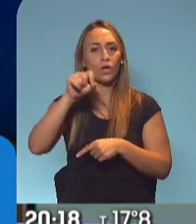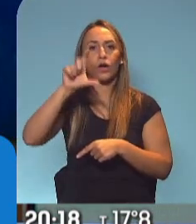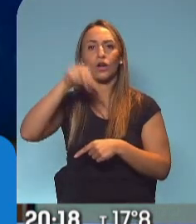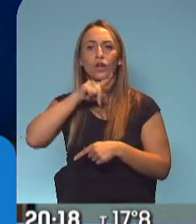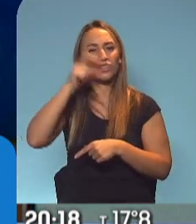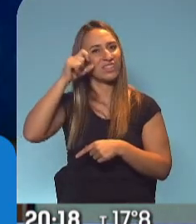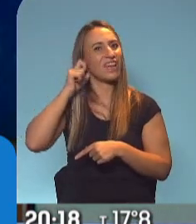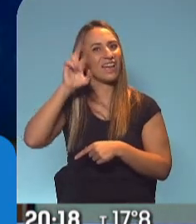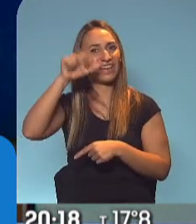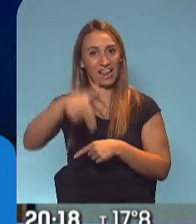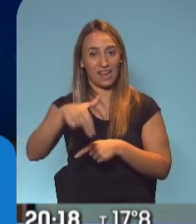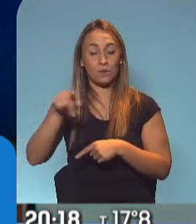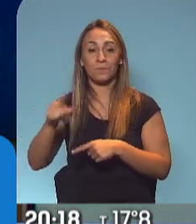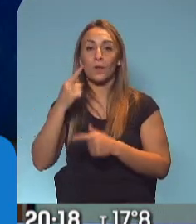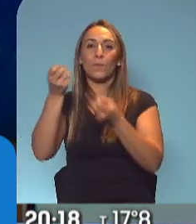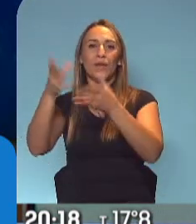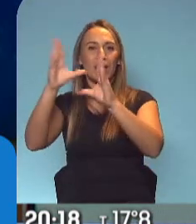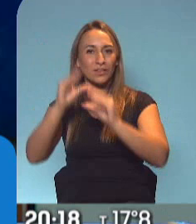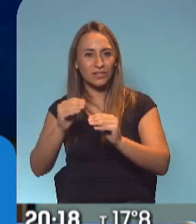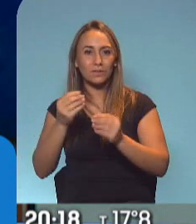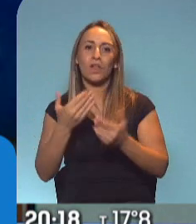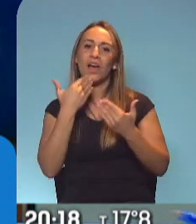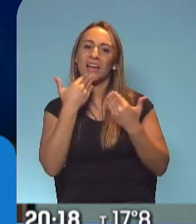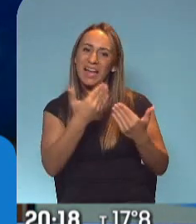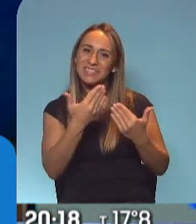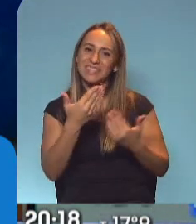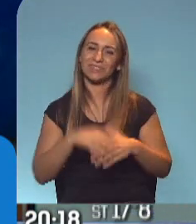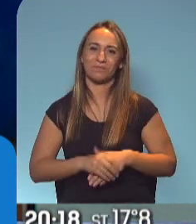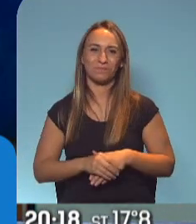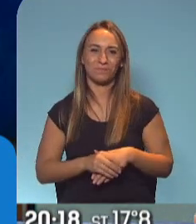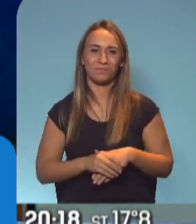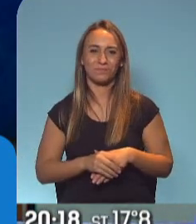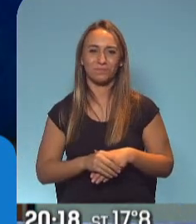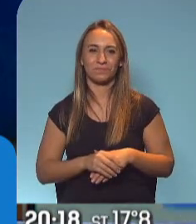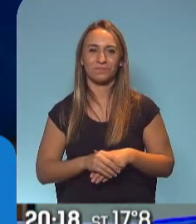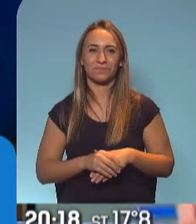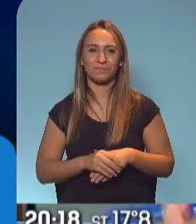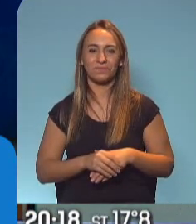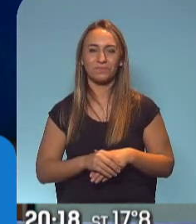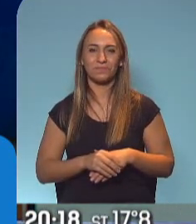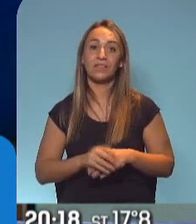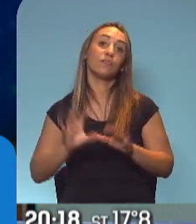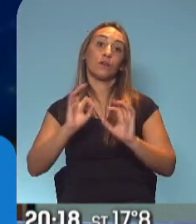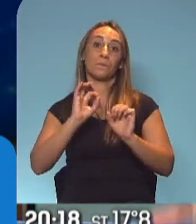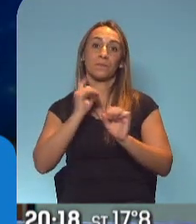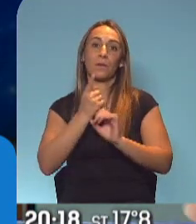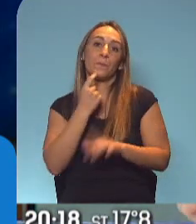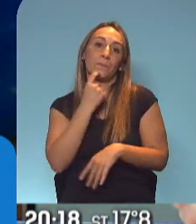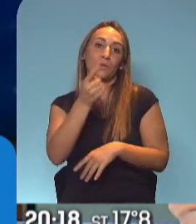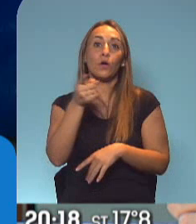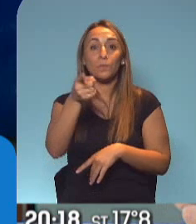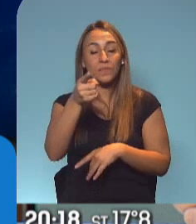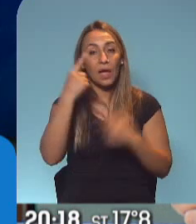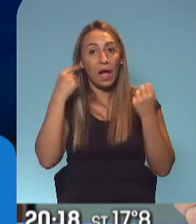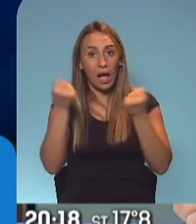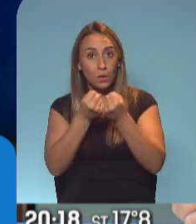atendernos. Buenas noches, al contrario, muchísimas gracias por llamarme, un gusto. Por favor. En primer lugar, le pregunto si está de acuerdo